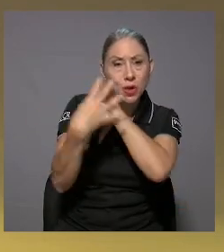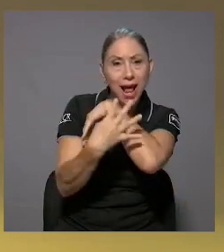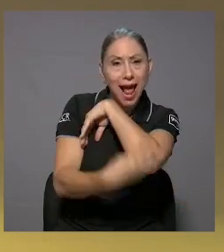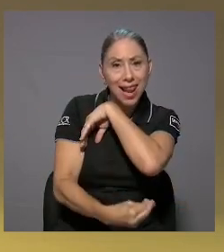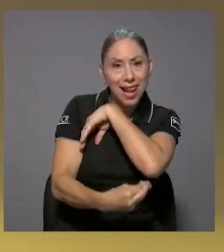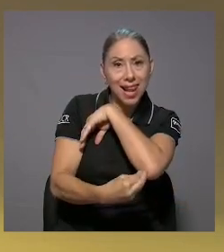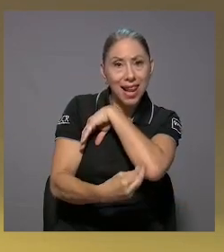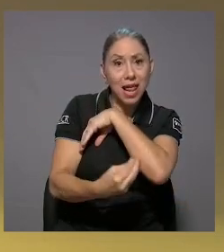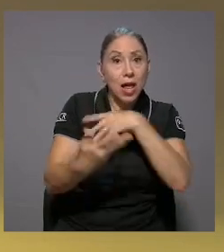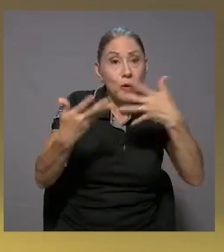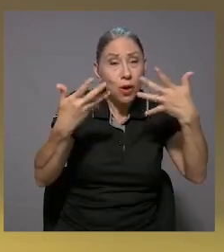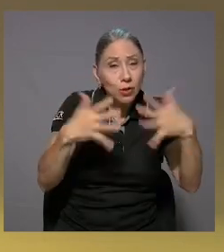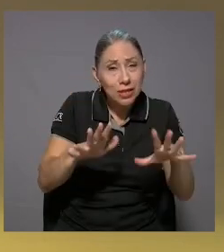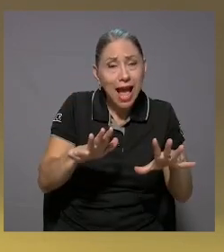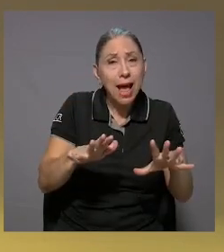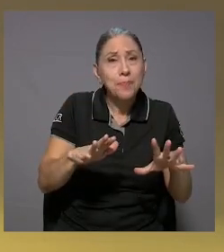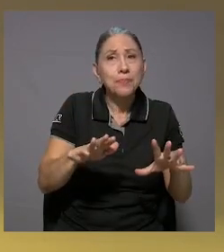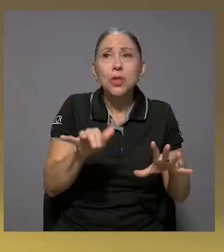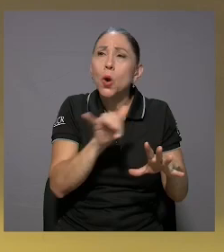multidimensional,